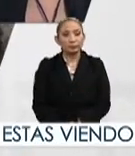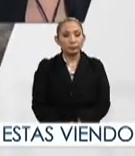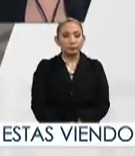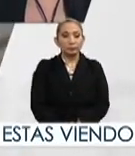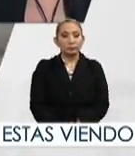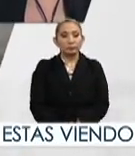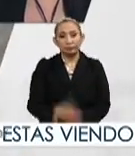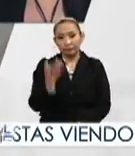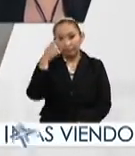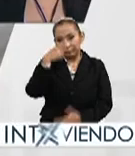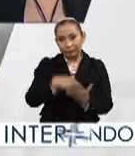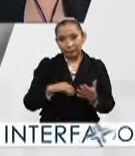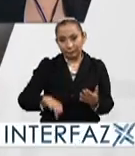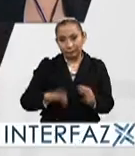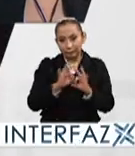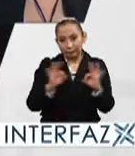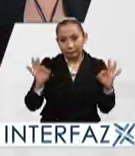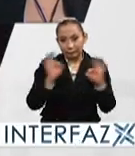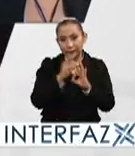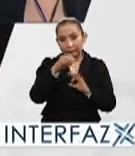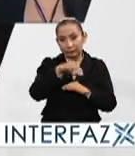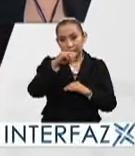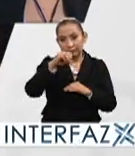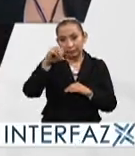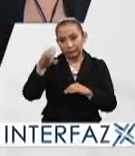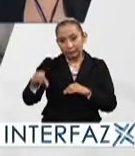Creo que es muy interesante, muy importante este MOOC.